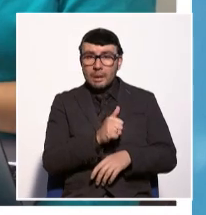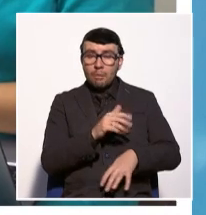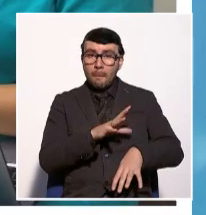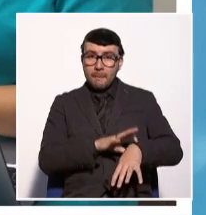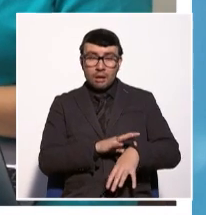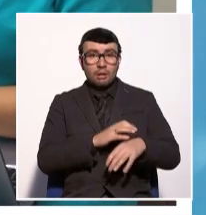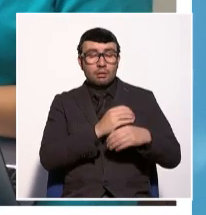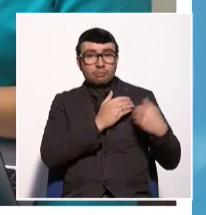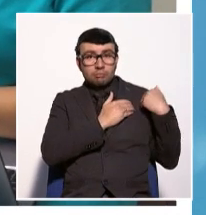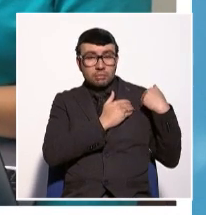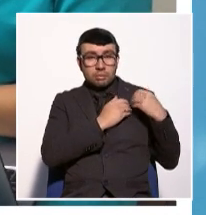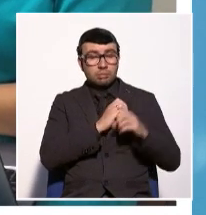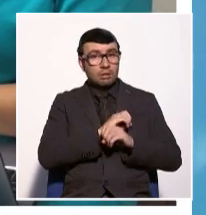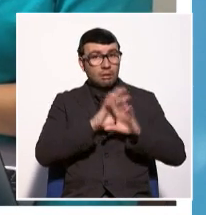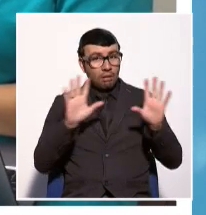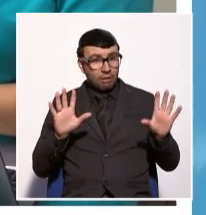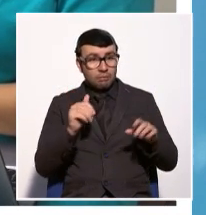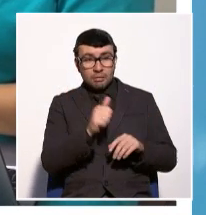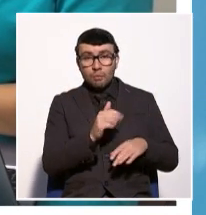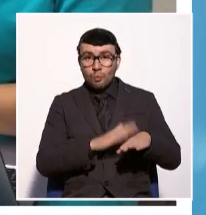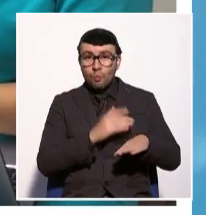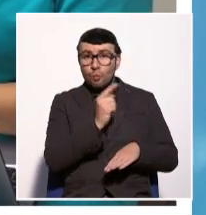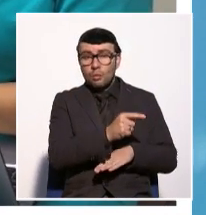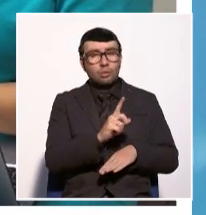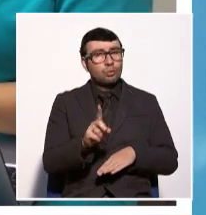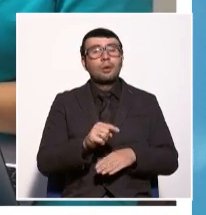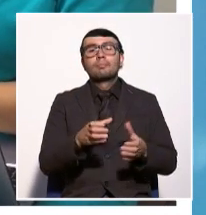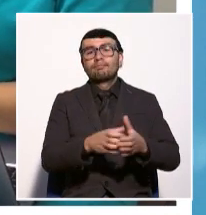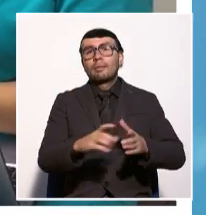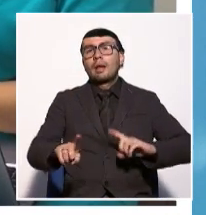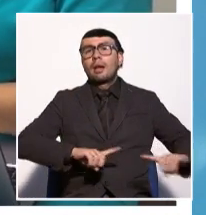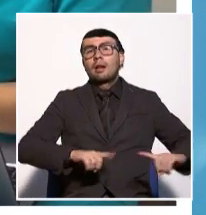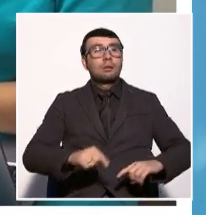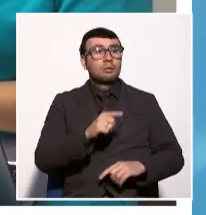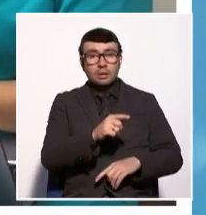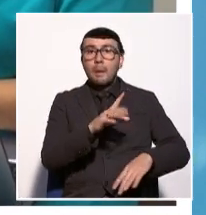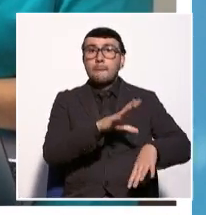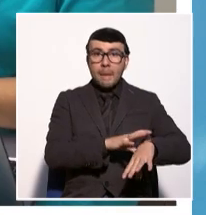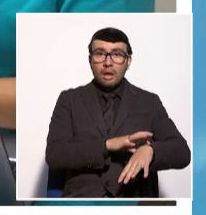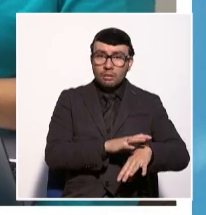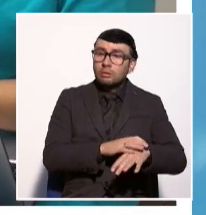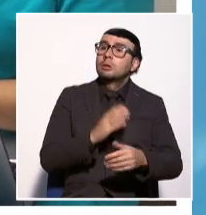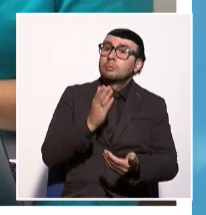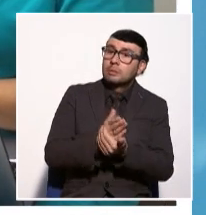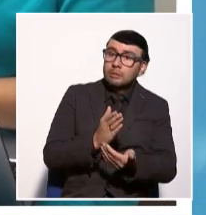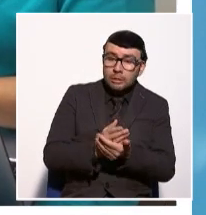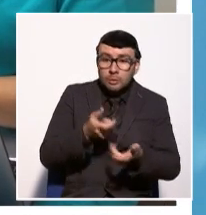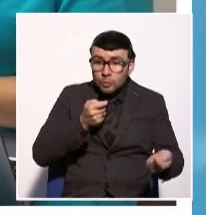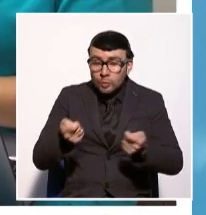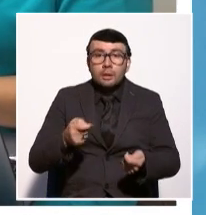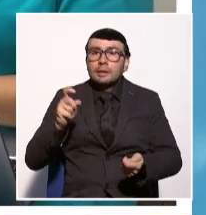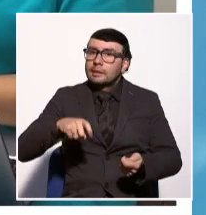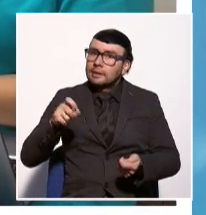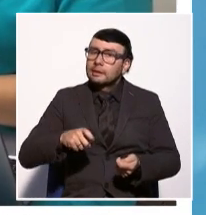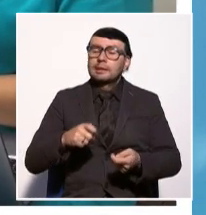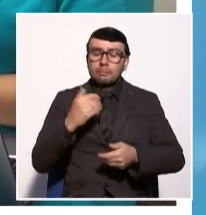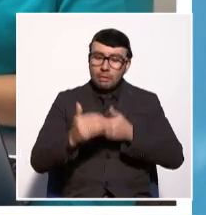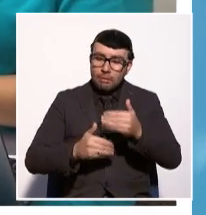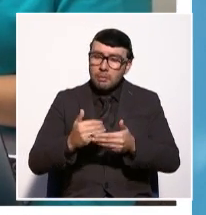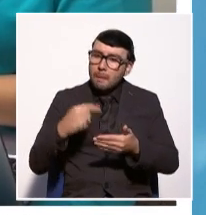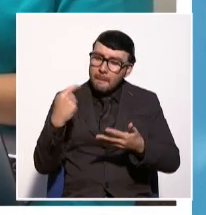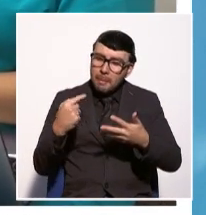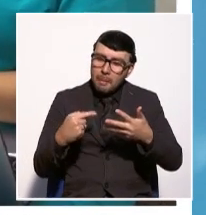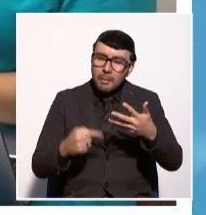una responsabilidad administrativa ya ha conseguido todos los que lo han visto han sido muy claros que necesitan unos procedimientos de carácter